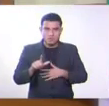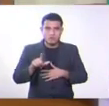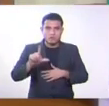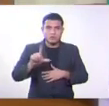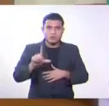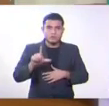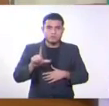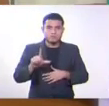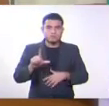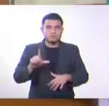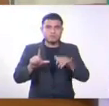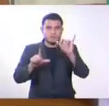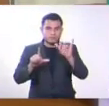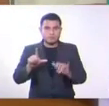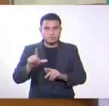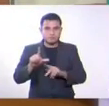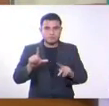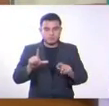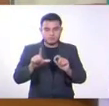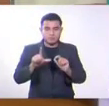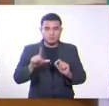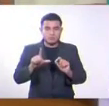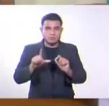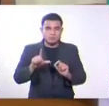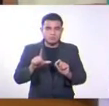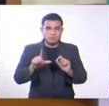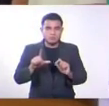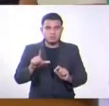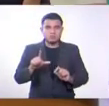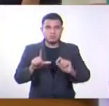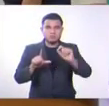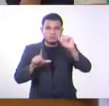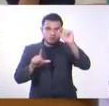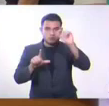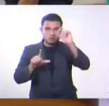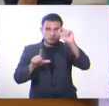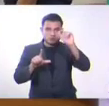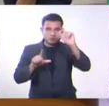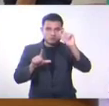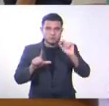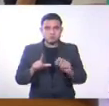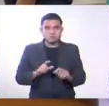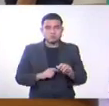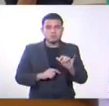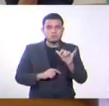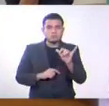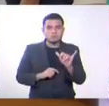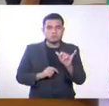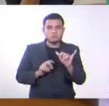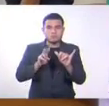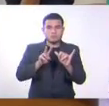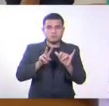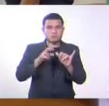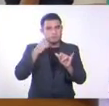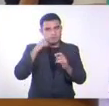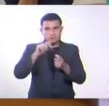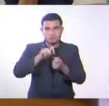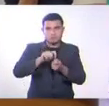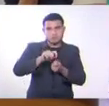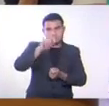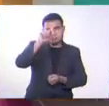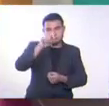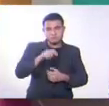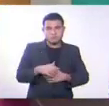acá hasta y sub 2, su longitud es, pues y sub 2. Como que tengamos esto. Hasta